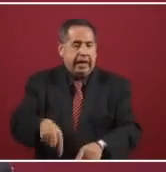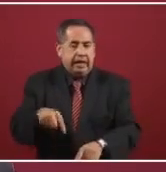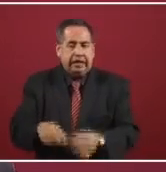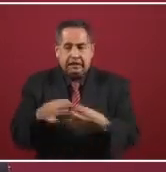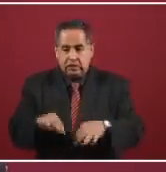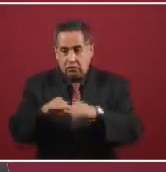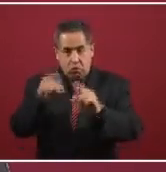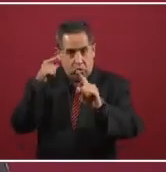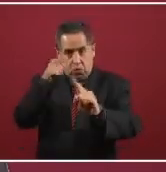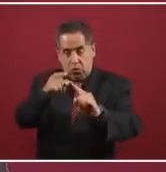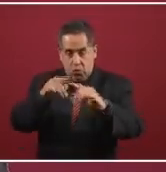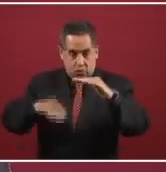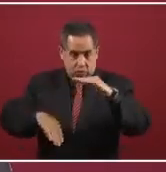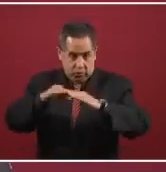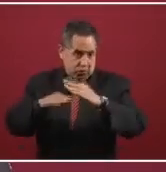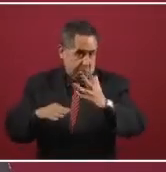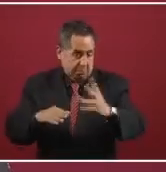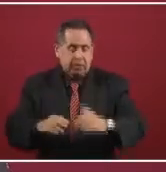lograr como un neto.